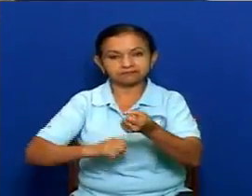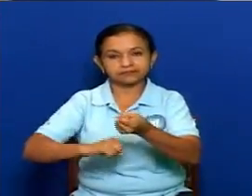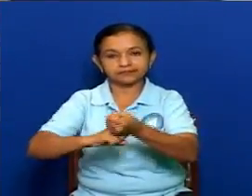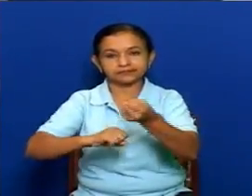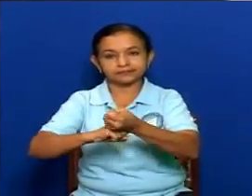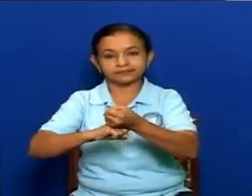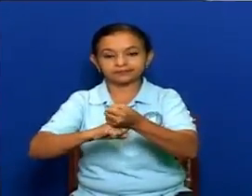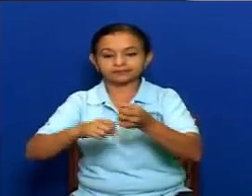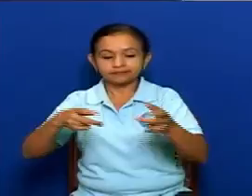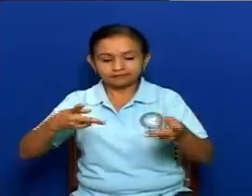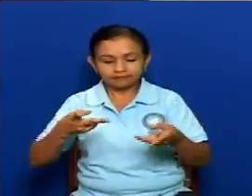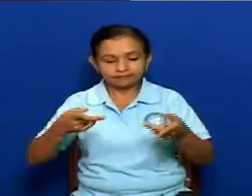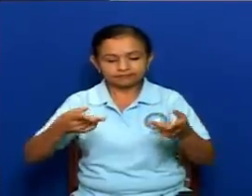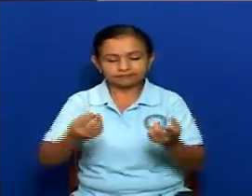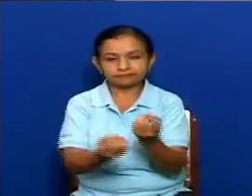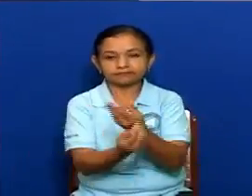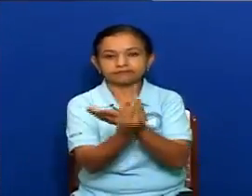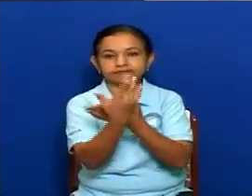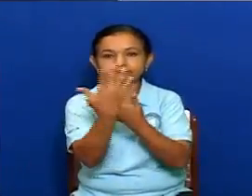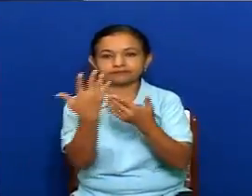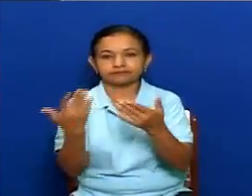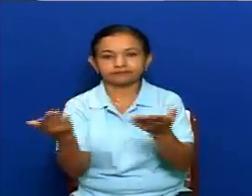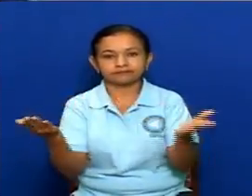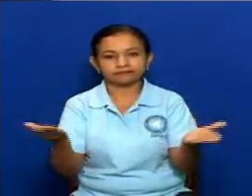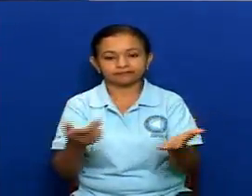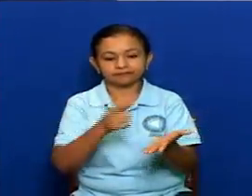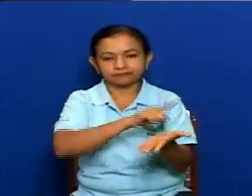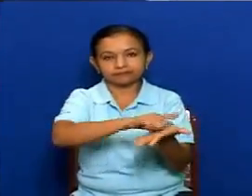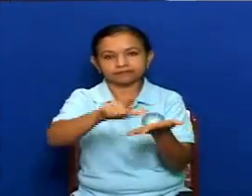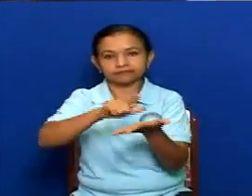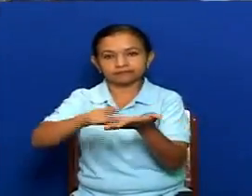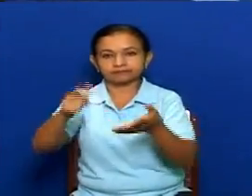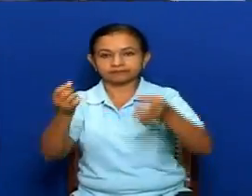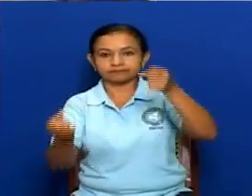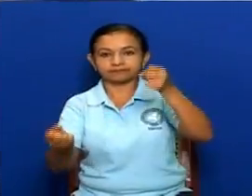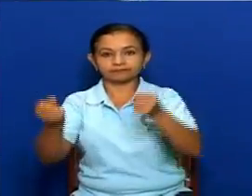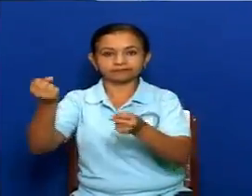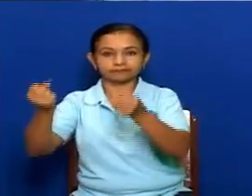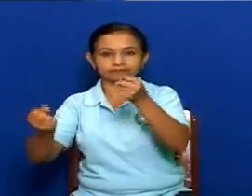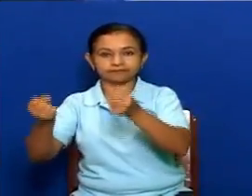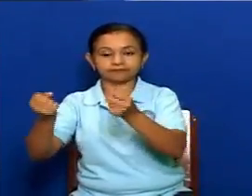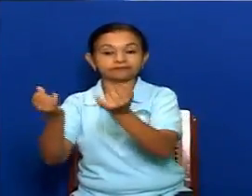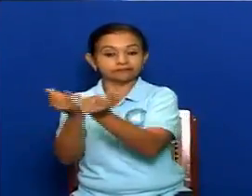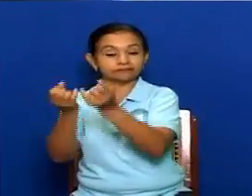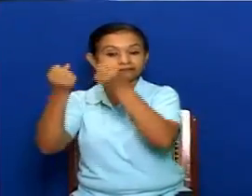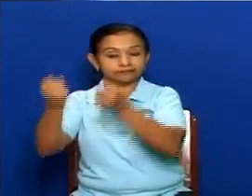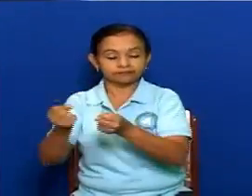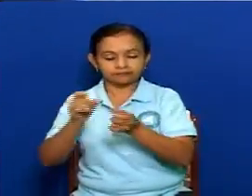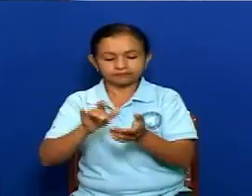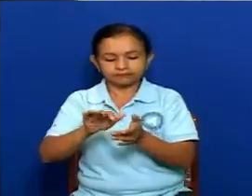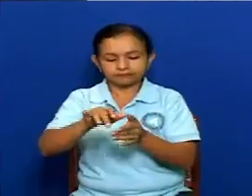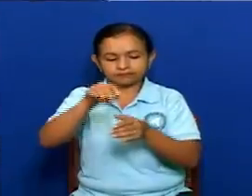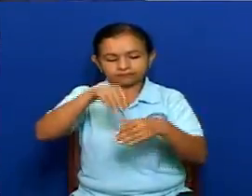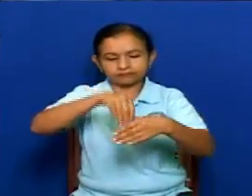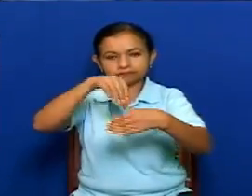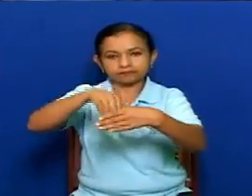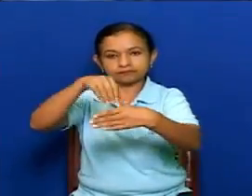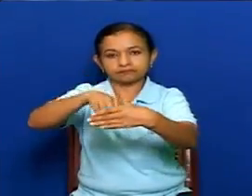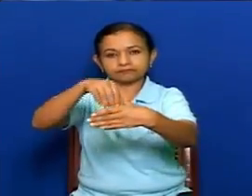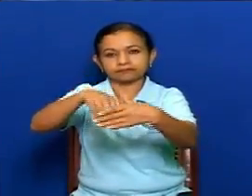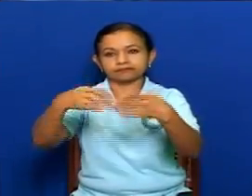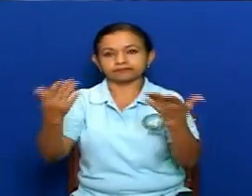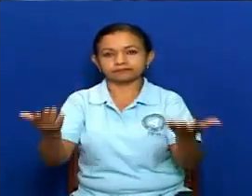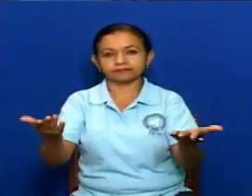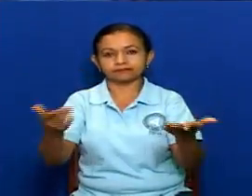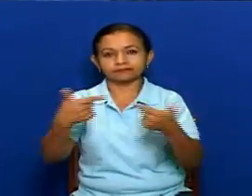vienen a jardinería, vienen también compañero de conductores, archivistas. Entonces aquí